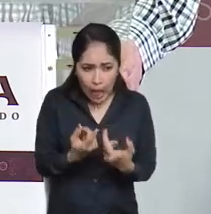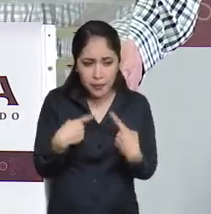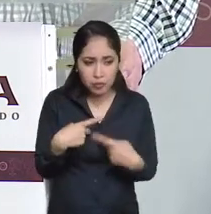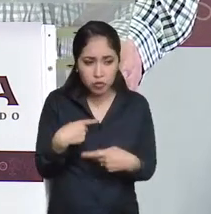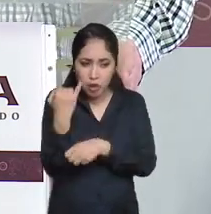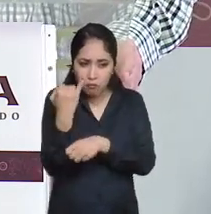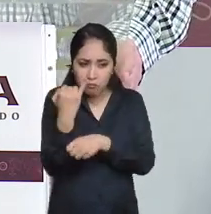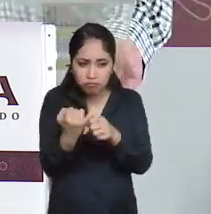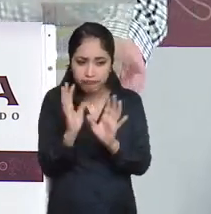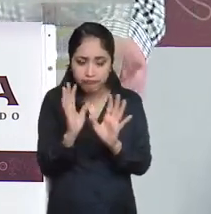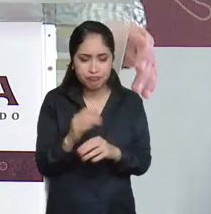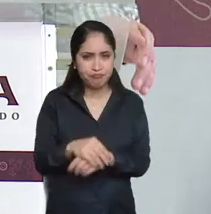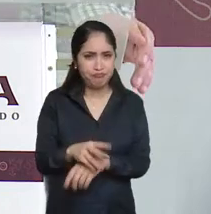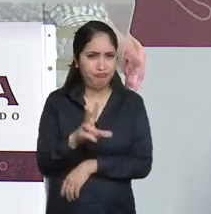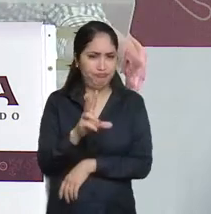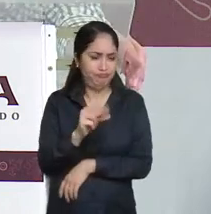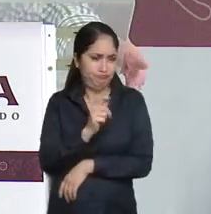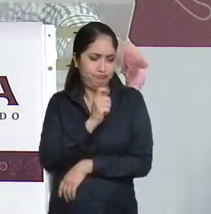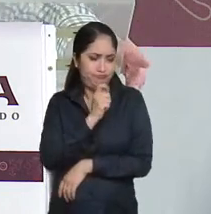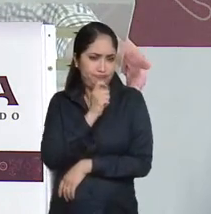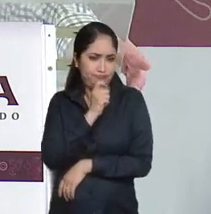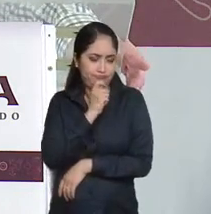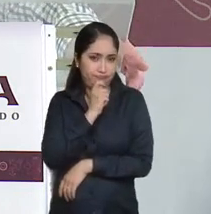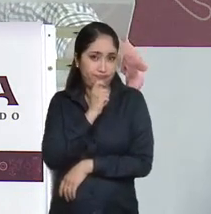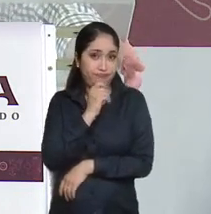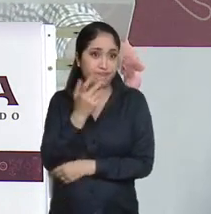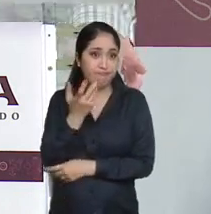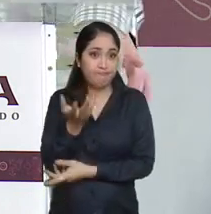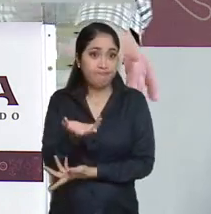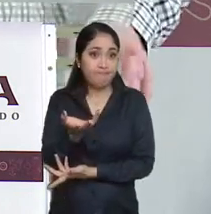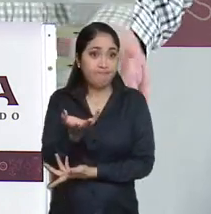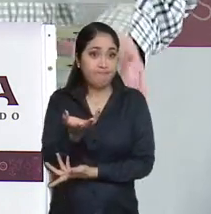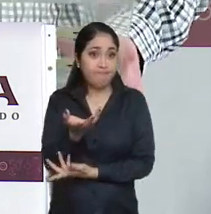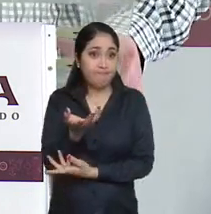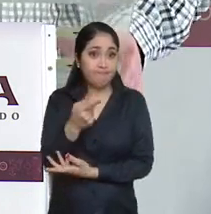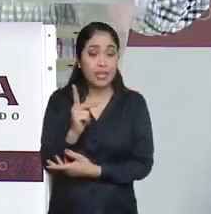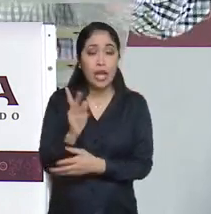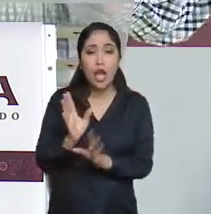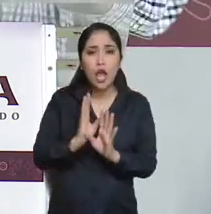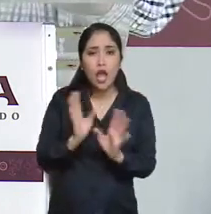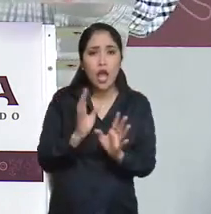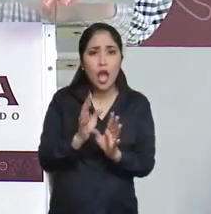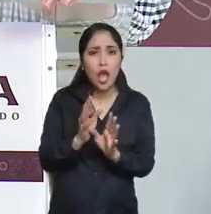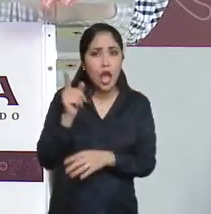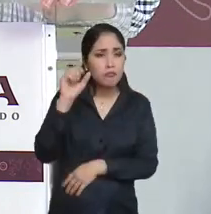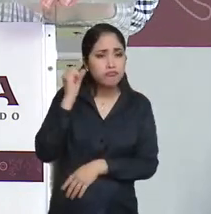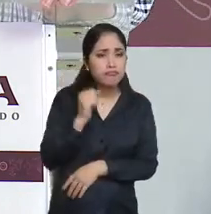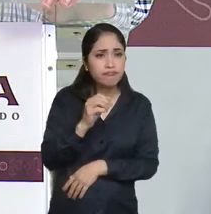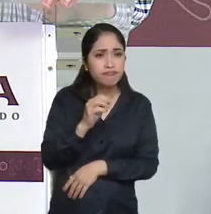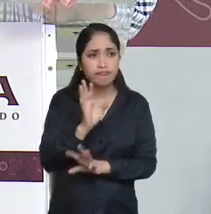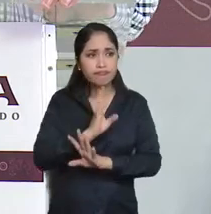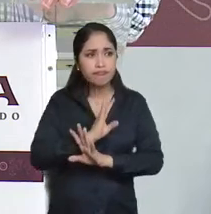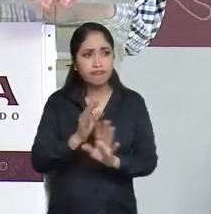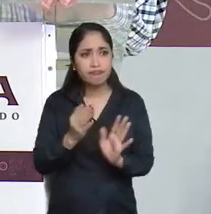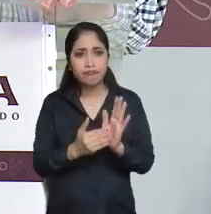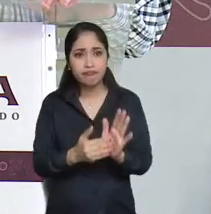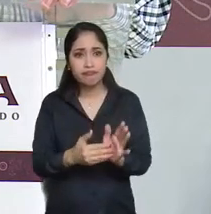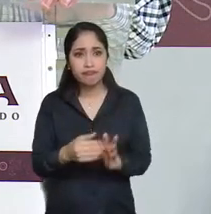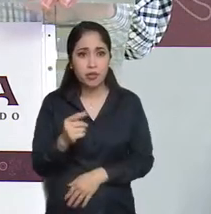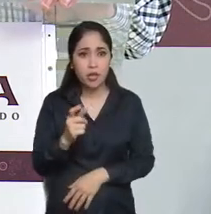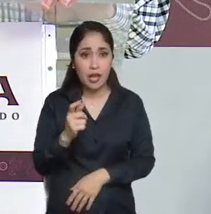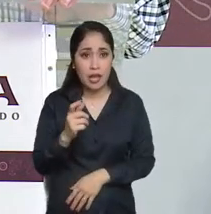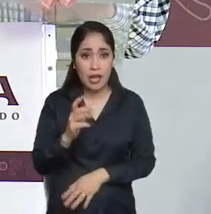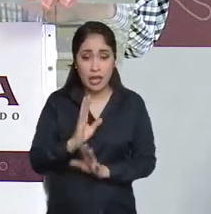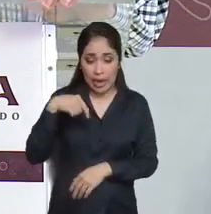allá de Ahome, pero ese ya se resolvió. Eso fue lo que yo dije aquí, en este mismo